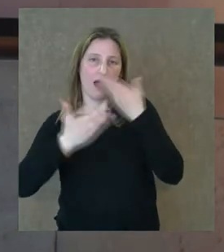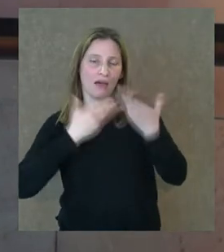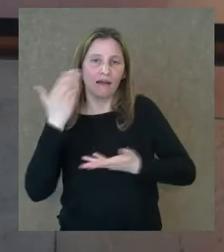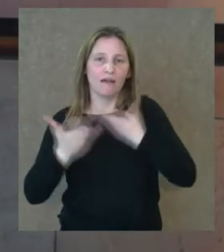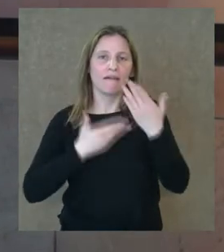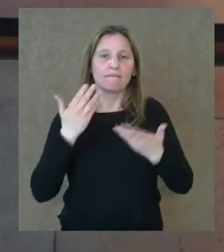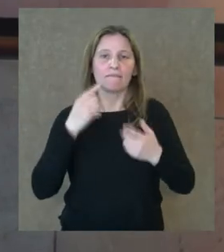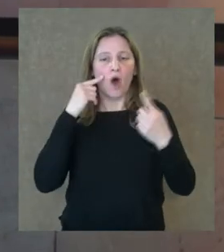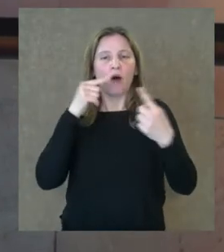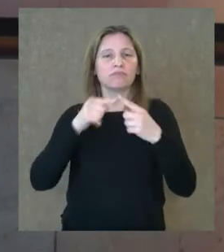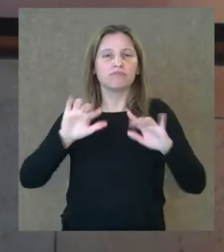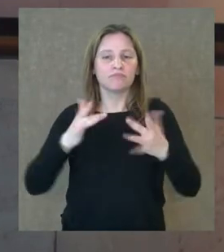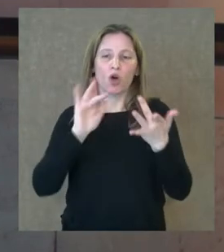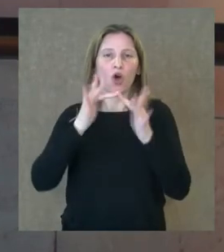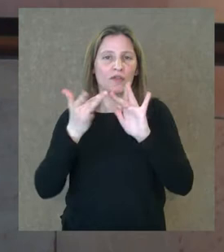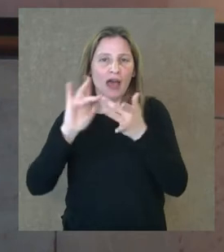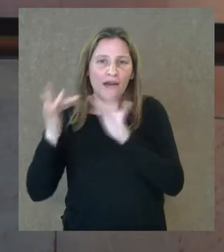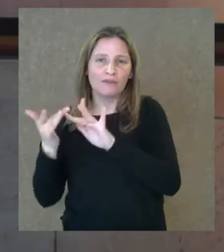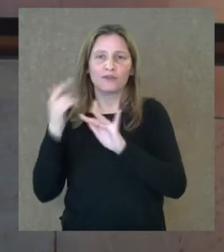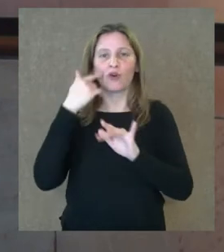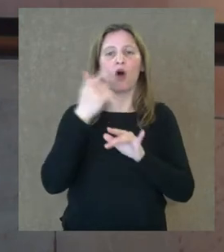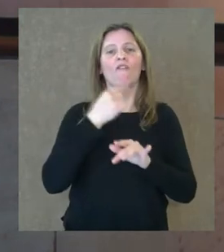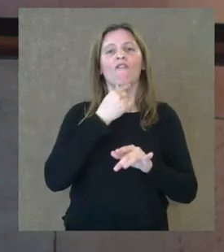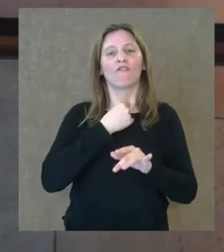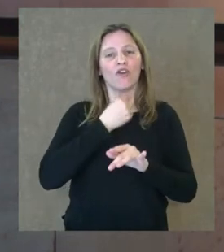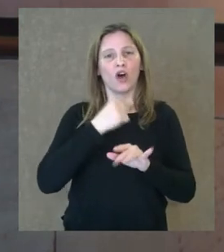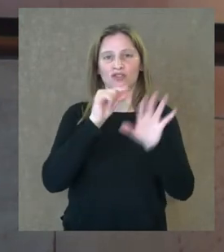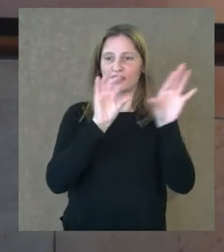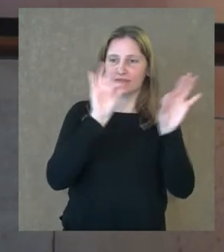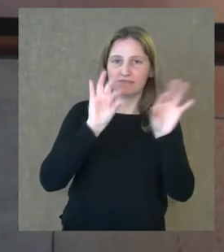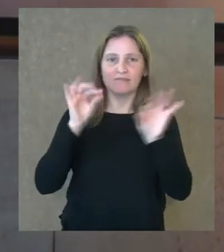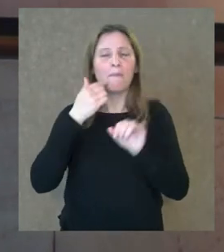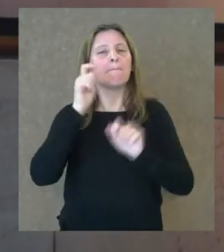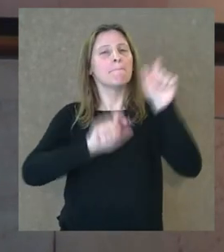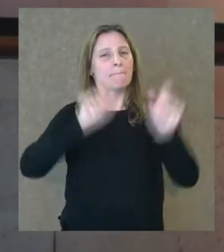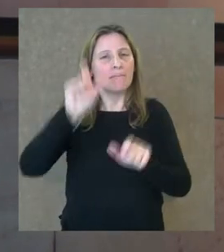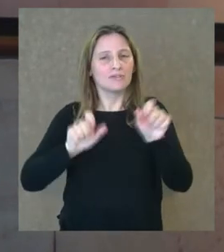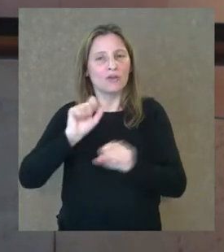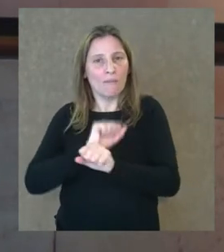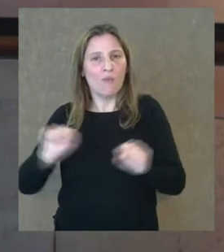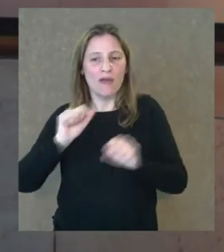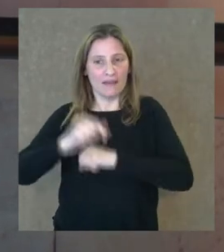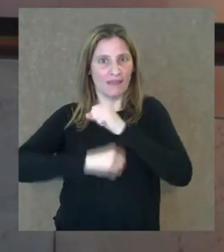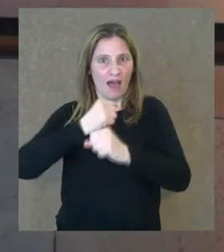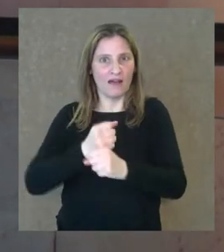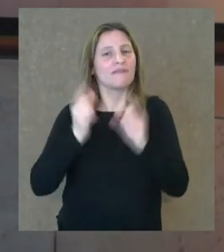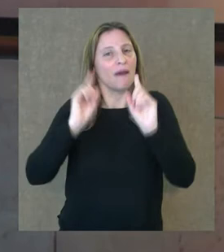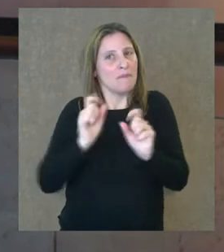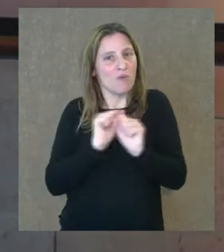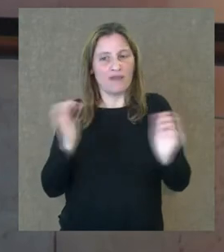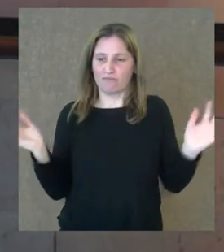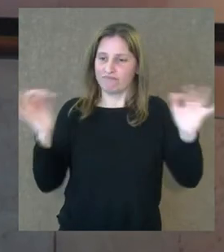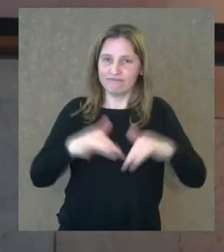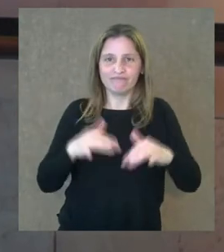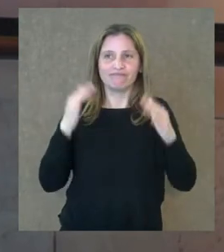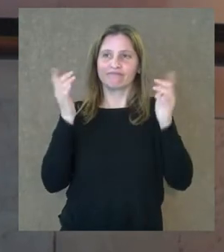con el repertorio las voces y que el público pueda tener este año también la oportunidad de